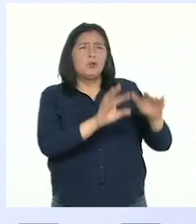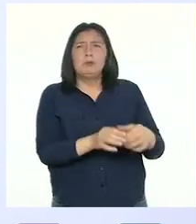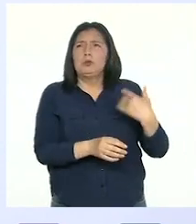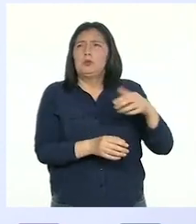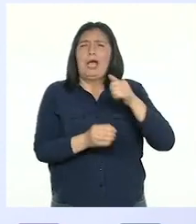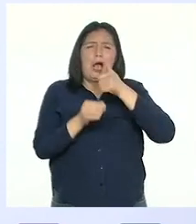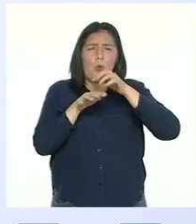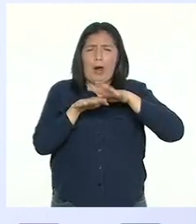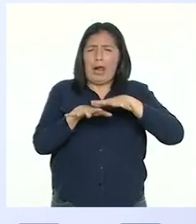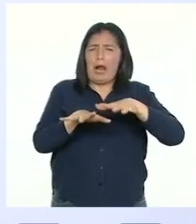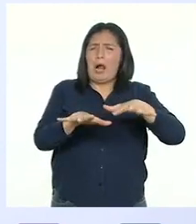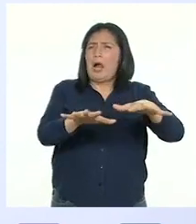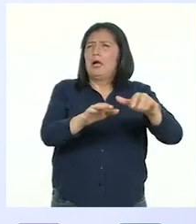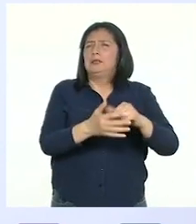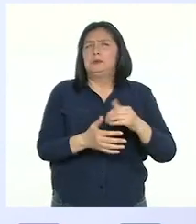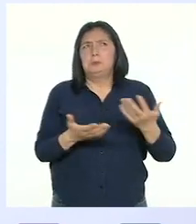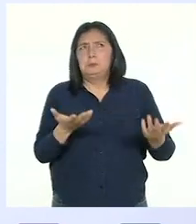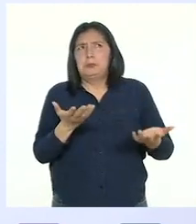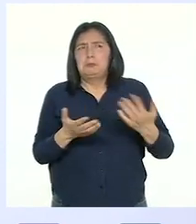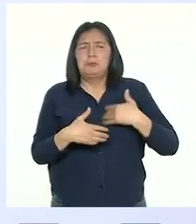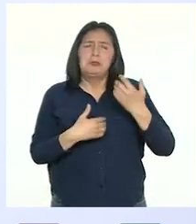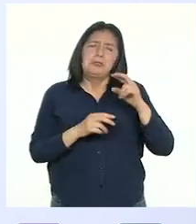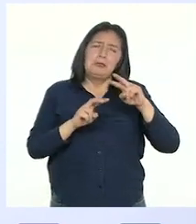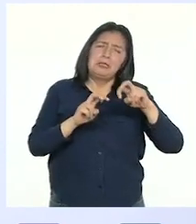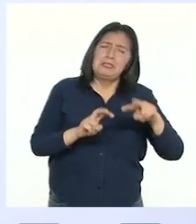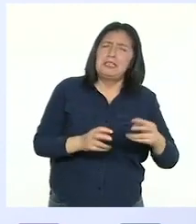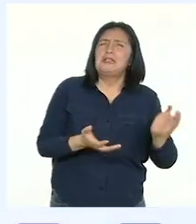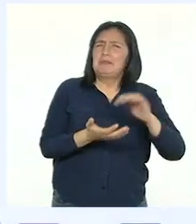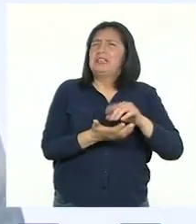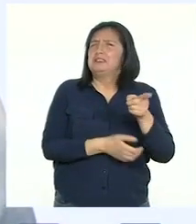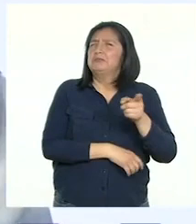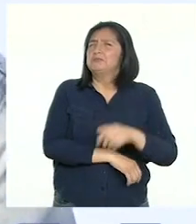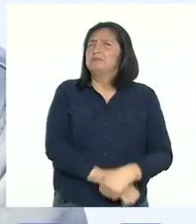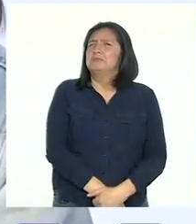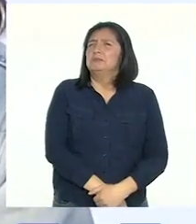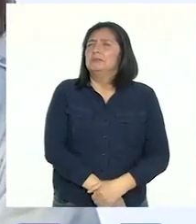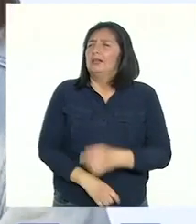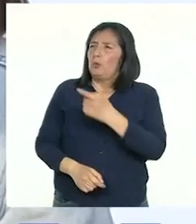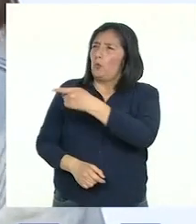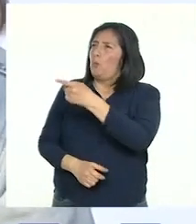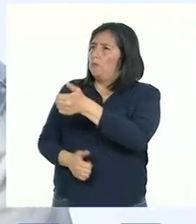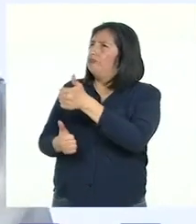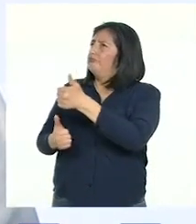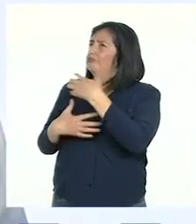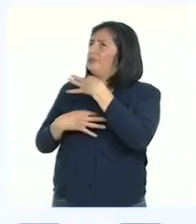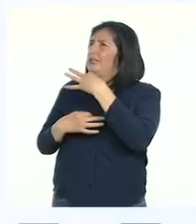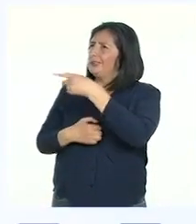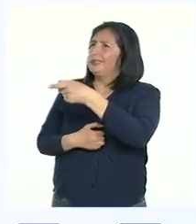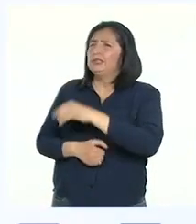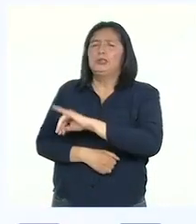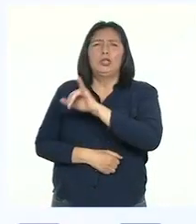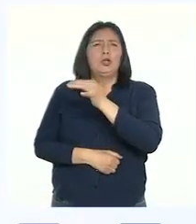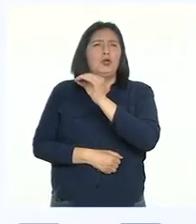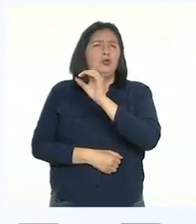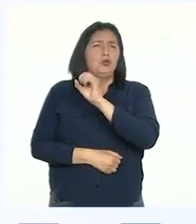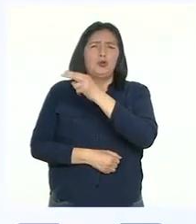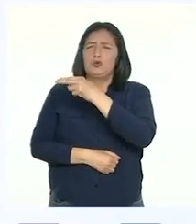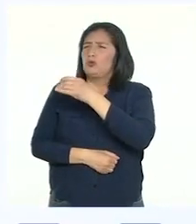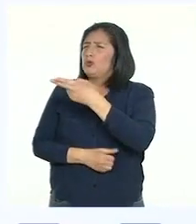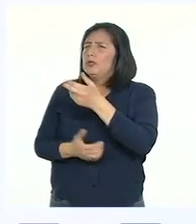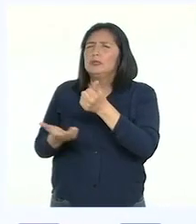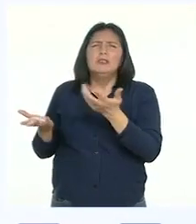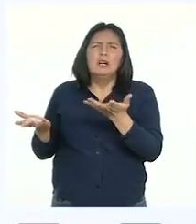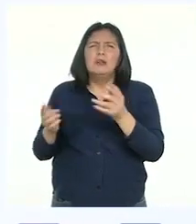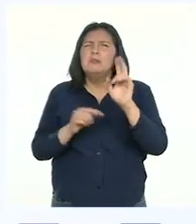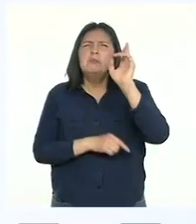se inunda. Podríamos averiguar más sobre eso. Qué propuesta tan interesante, Joshua. Pero díganos,